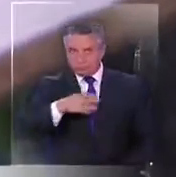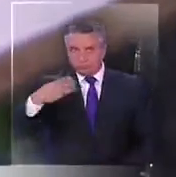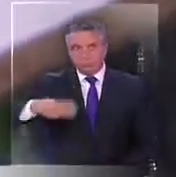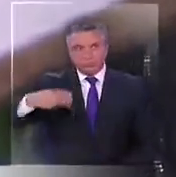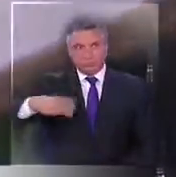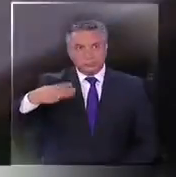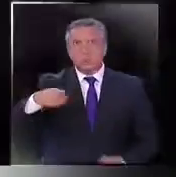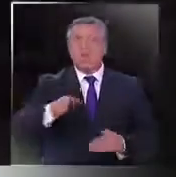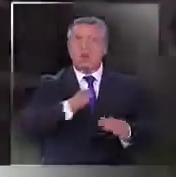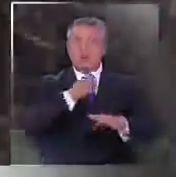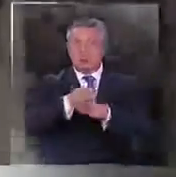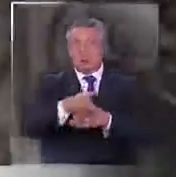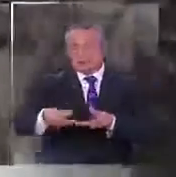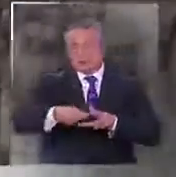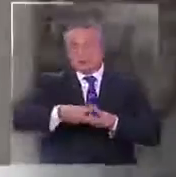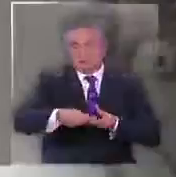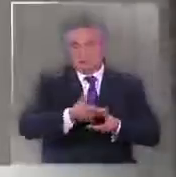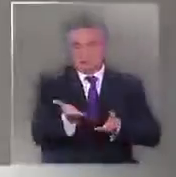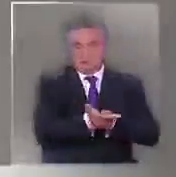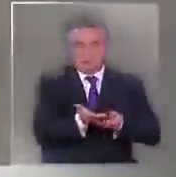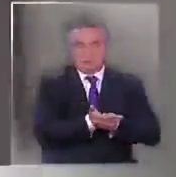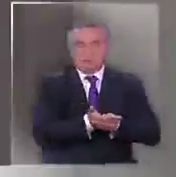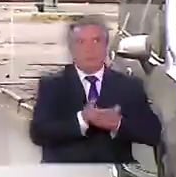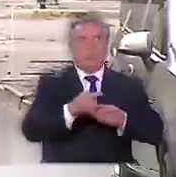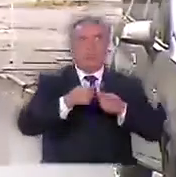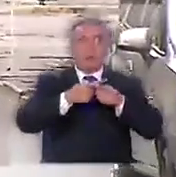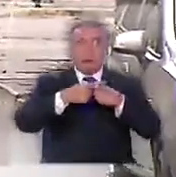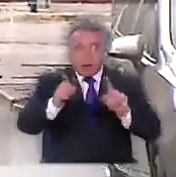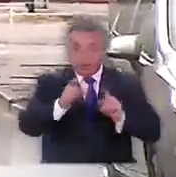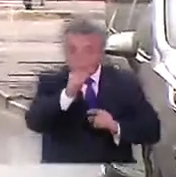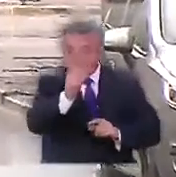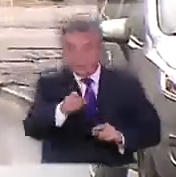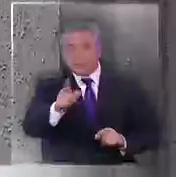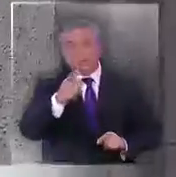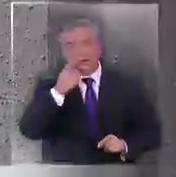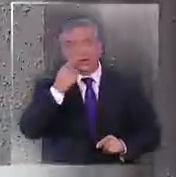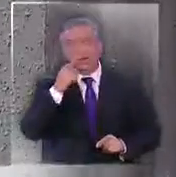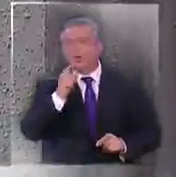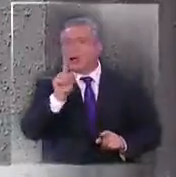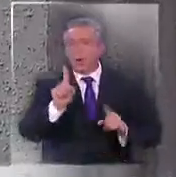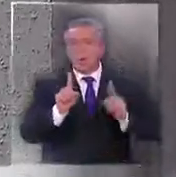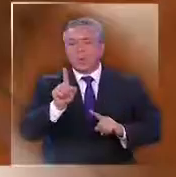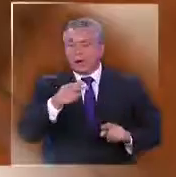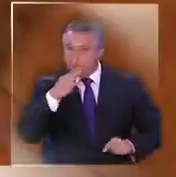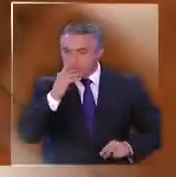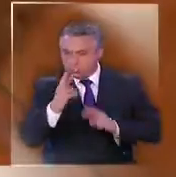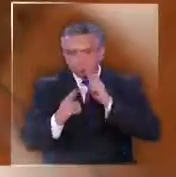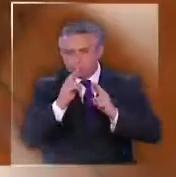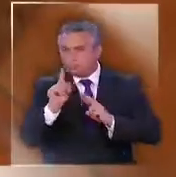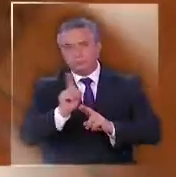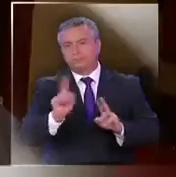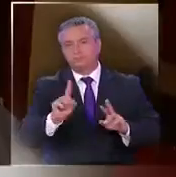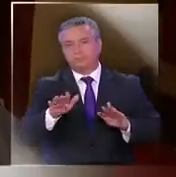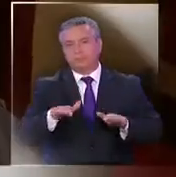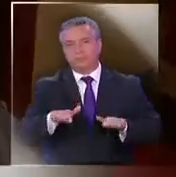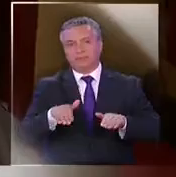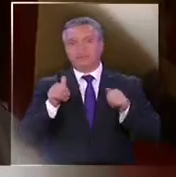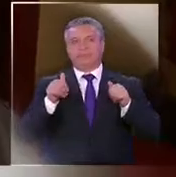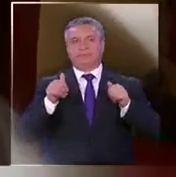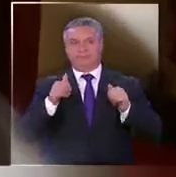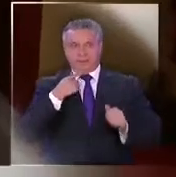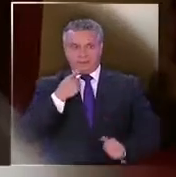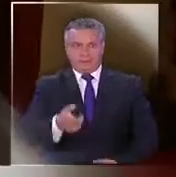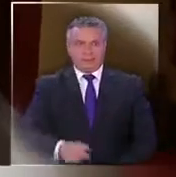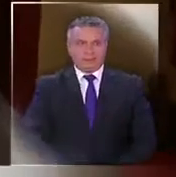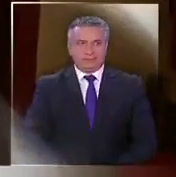las encuestas. En este otro recinto, los pasajeros prefirieron abstenerse de responder, claro. Bueno, la